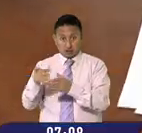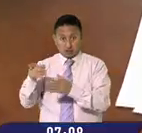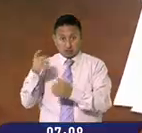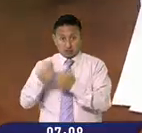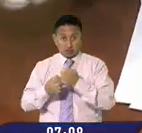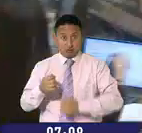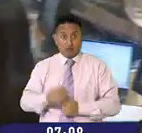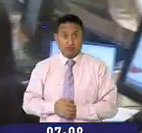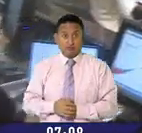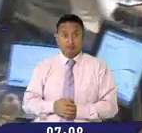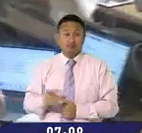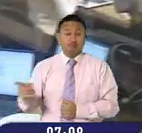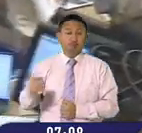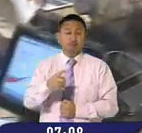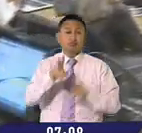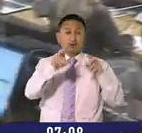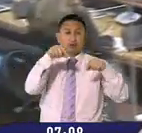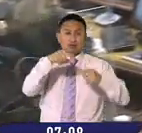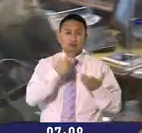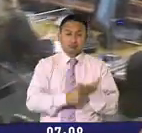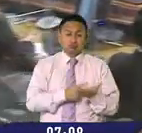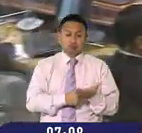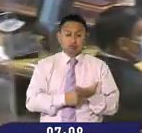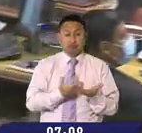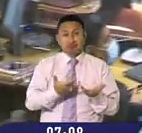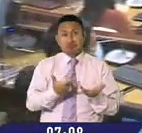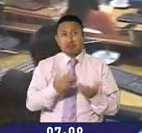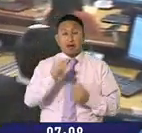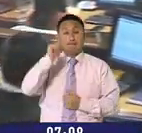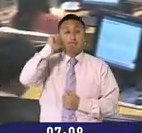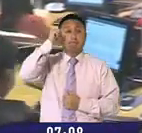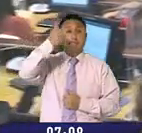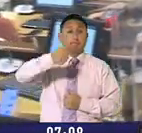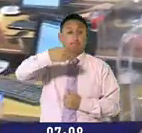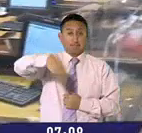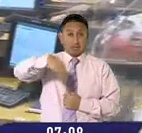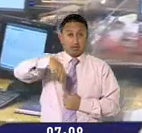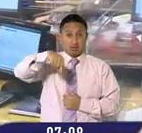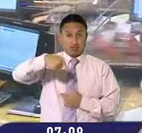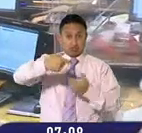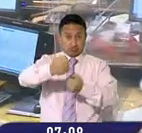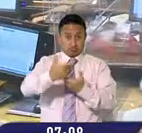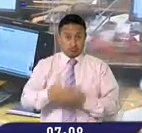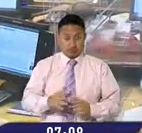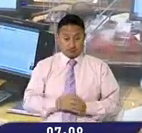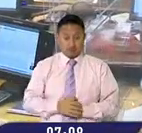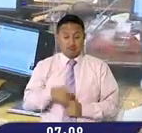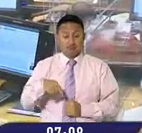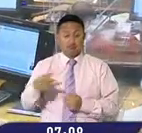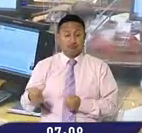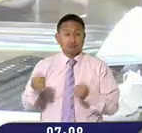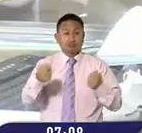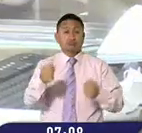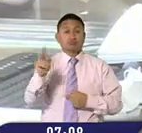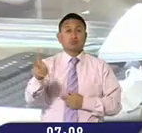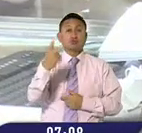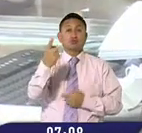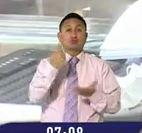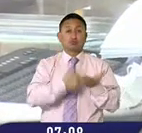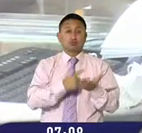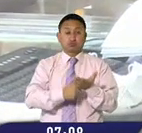Se espera que para el miércoles el informe esté listo. El mismo deberá entrar a un segundo debate en el Pleno de la